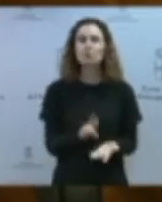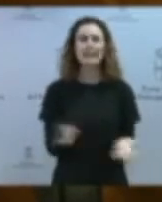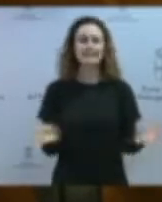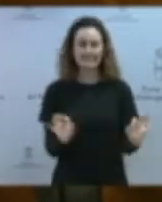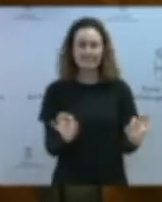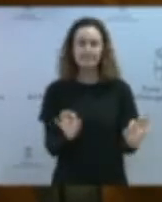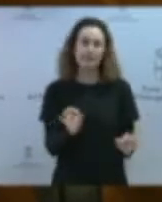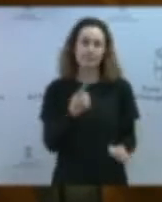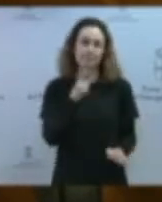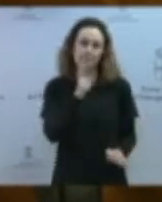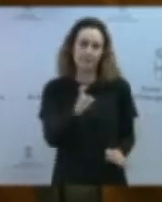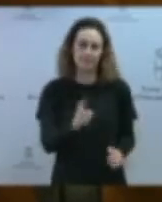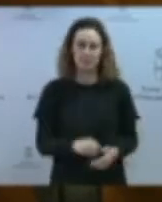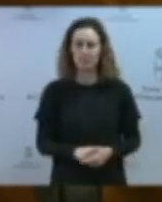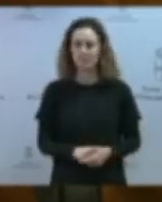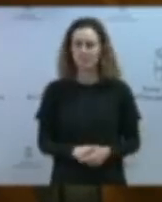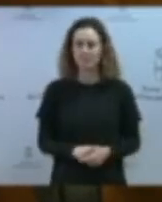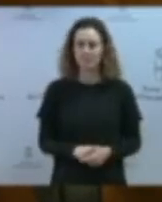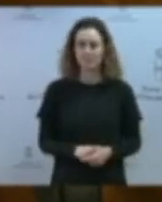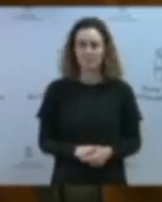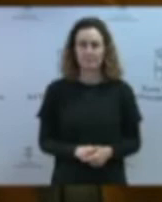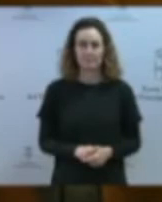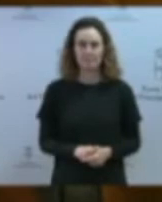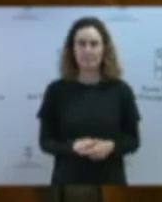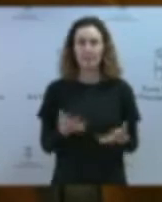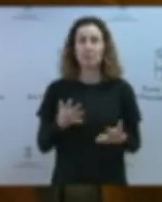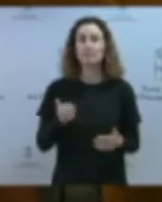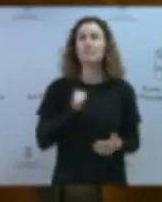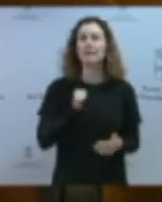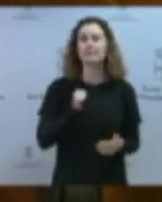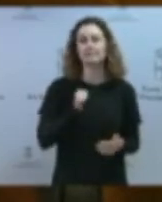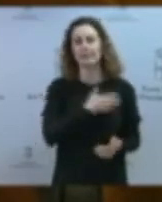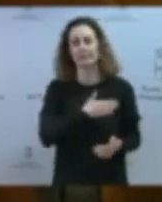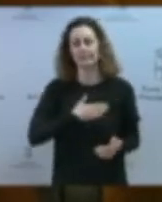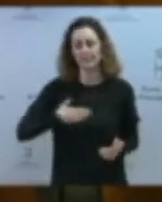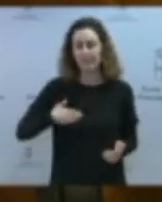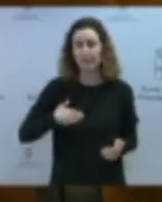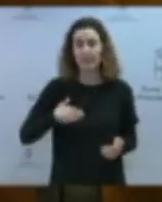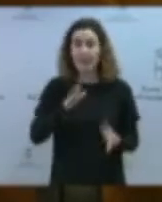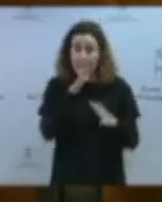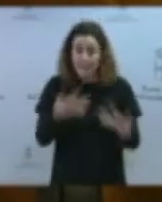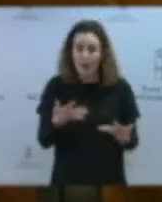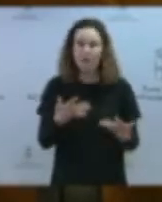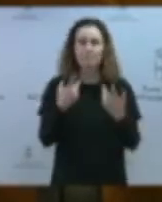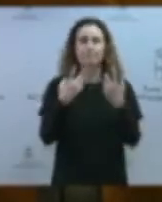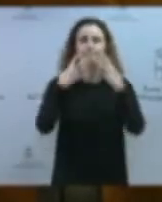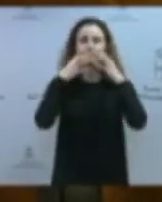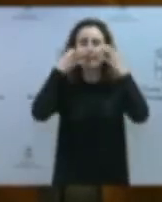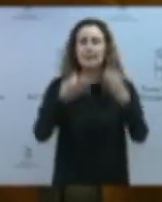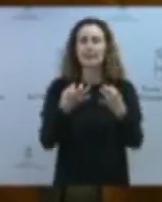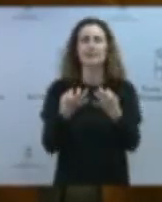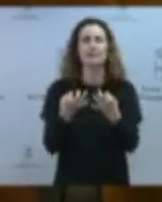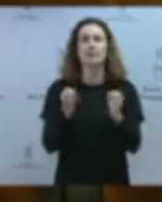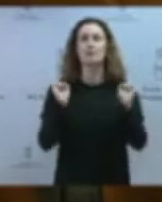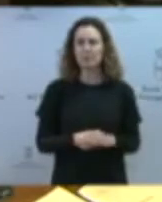es aplicar falsas intenciones cuando lo que hay que hacer es cumplir esos acuerdos nacionales que garanticen la seguridad y la viabilidad y la vuelta a